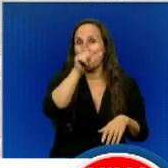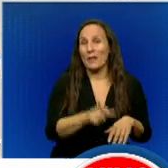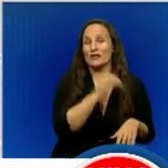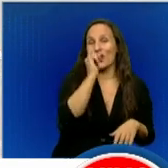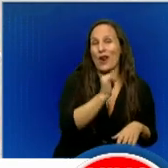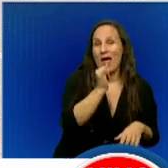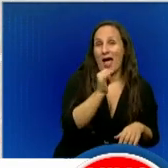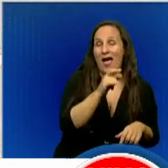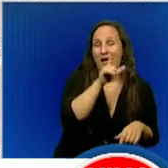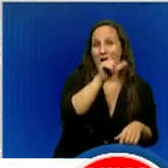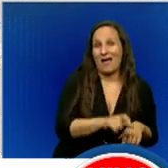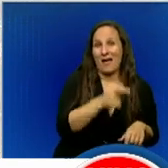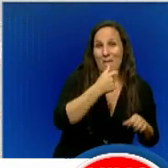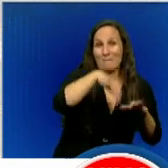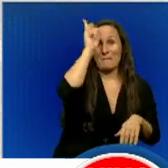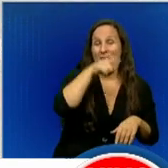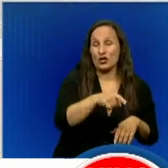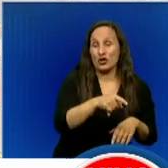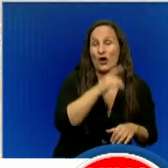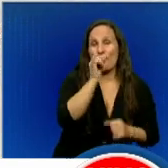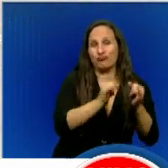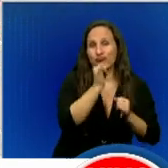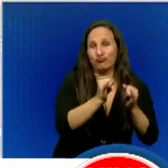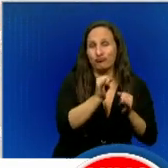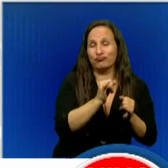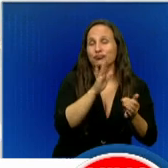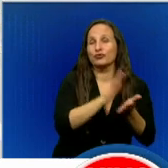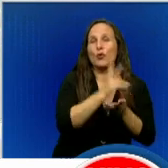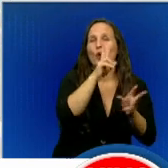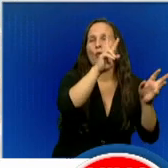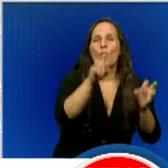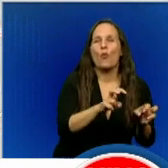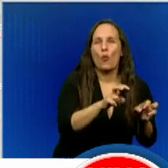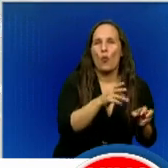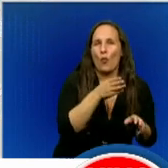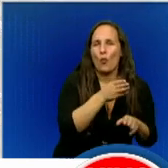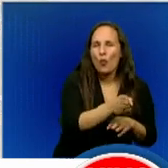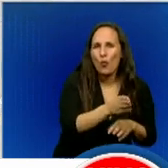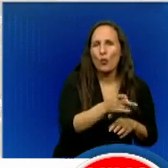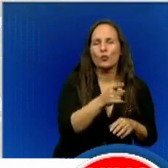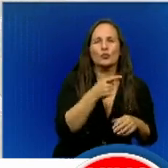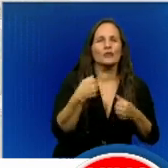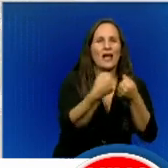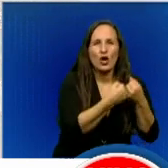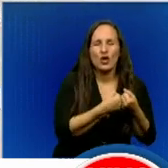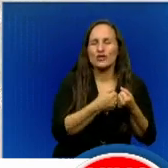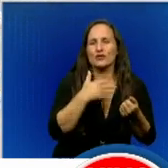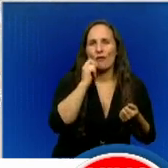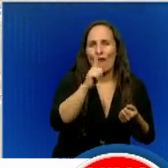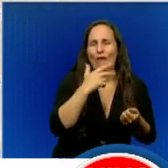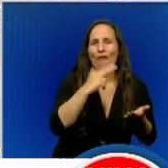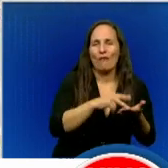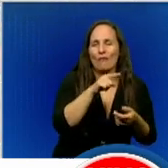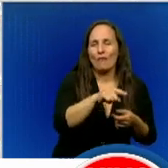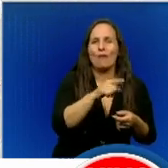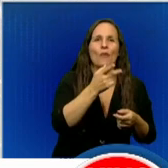mayoría hizo mucho hincapié en una en un aspecto parcial del del consenso fiscal 2020 que es